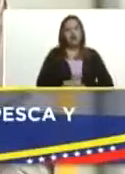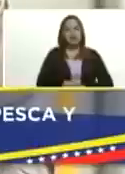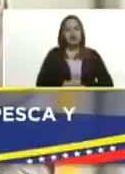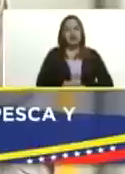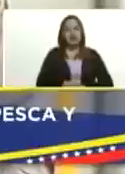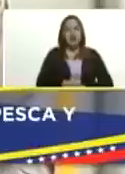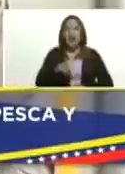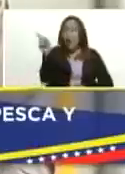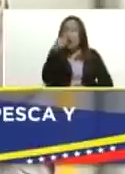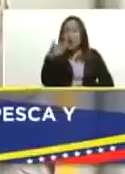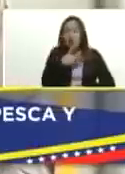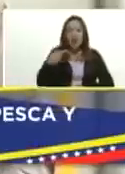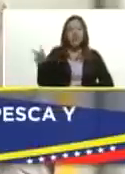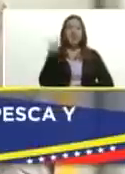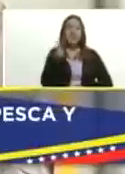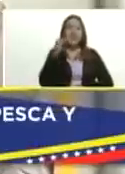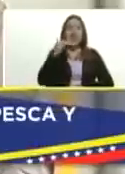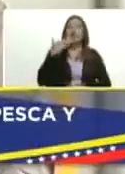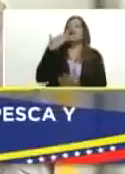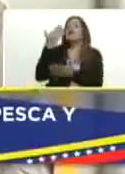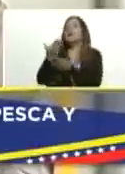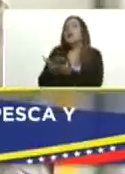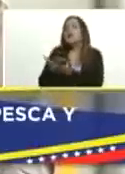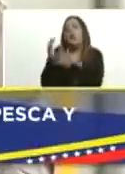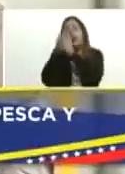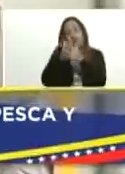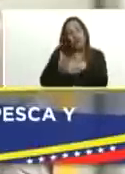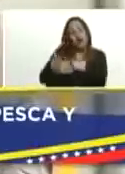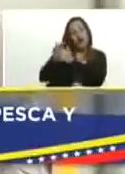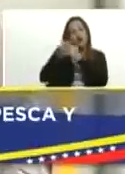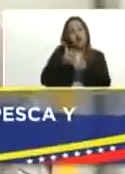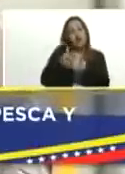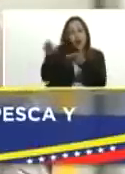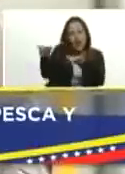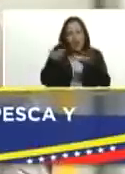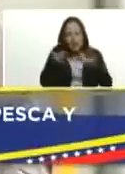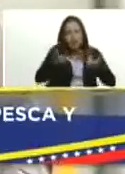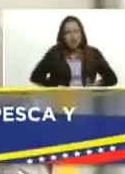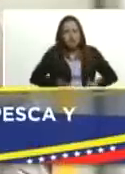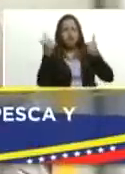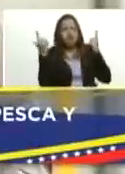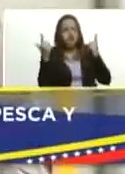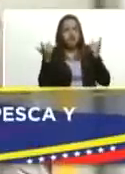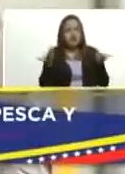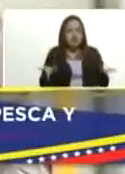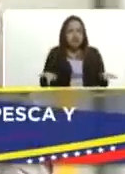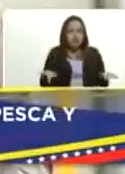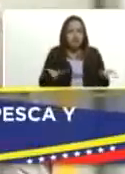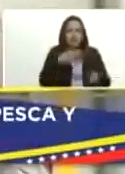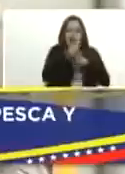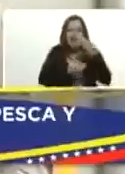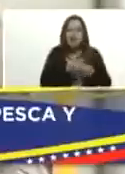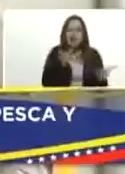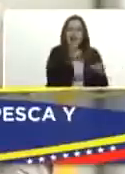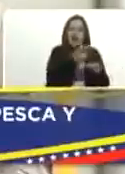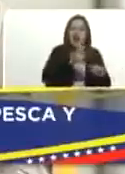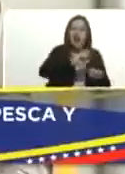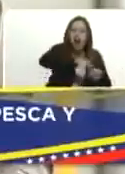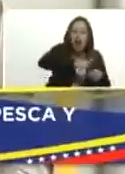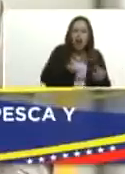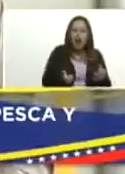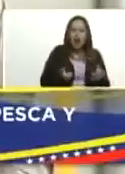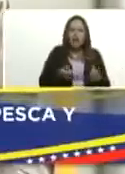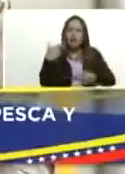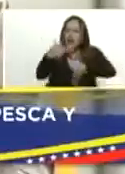Ellos pretenden que Venezuela tenga que pedir permiso a Estados Unidos para que le dé una licencia para producir gas, producir